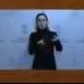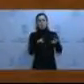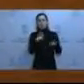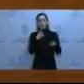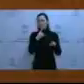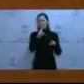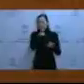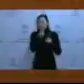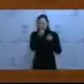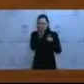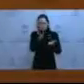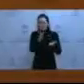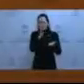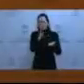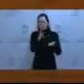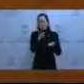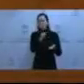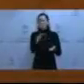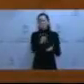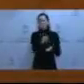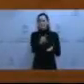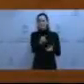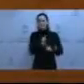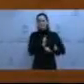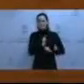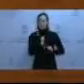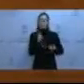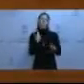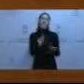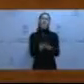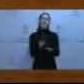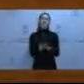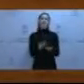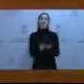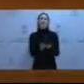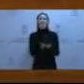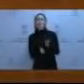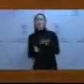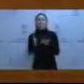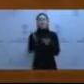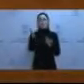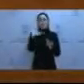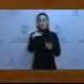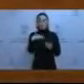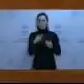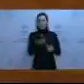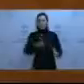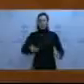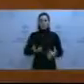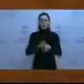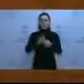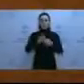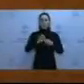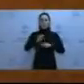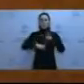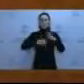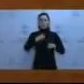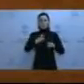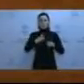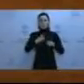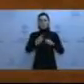contar porque sería perjudicial. Bueno, yo creo que ese argumento ya no tiene salida. Mire, respecto a la modificación, yo creo que no me ha oído la